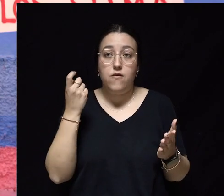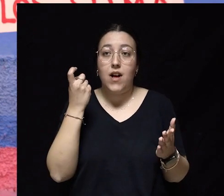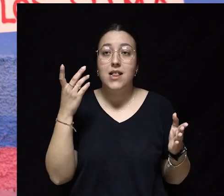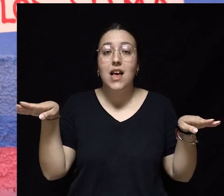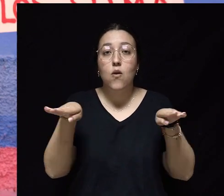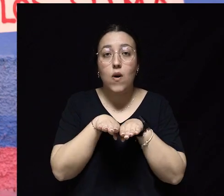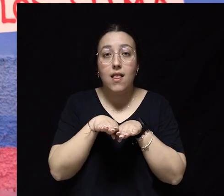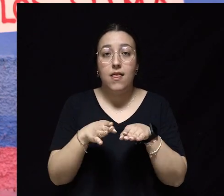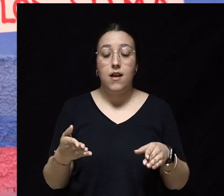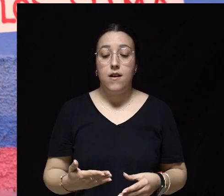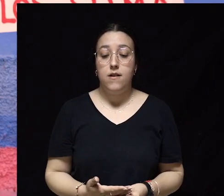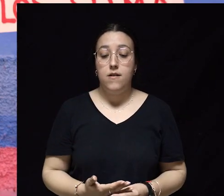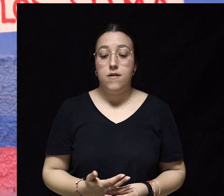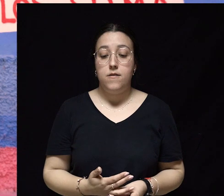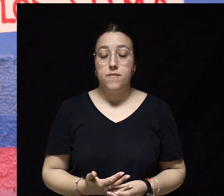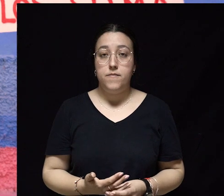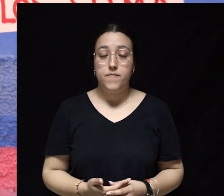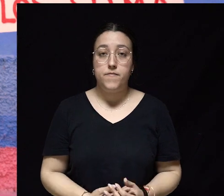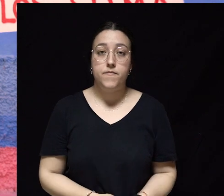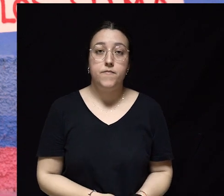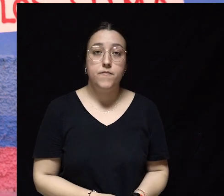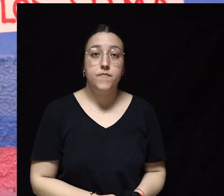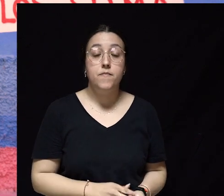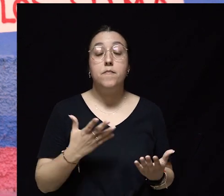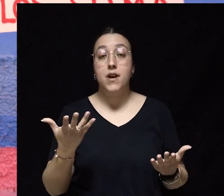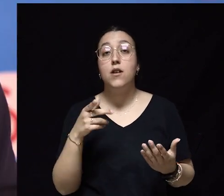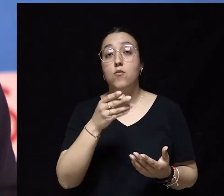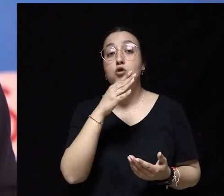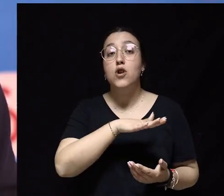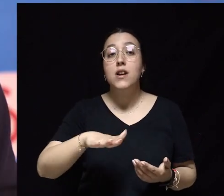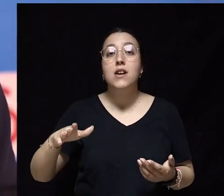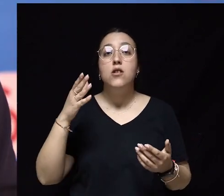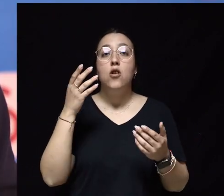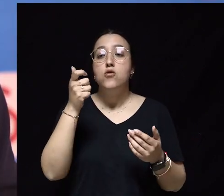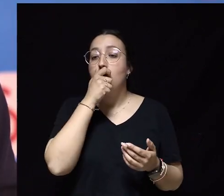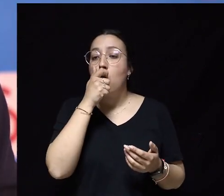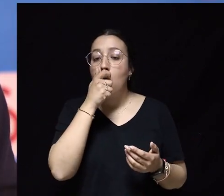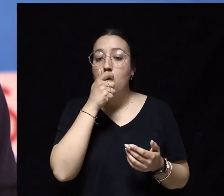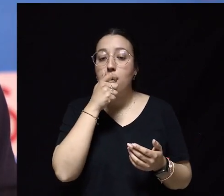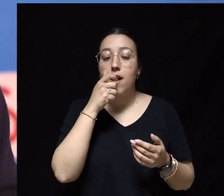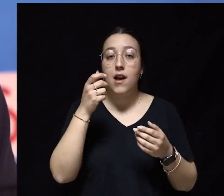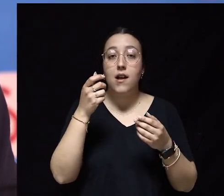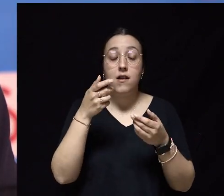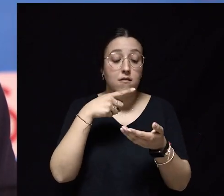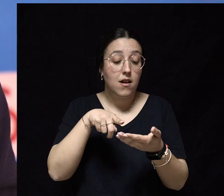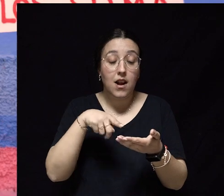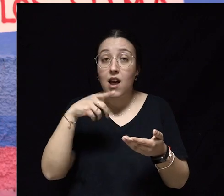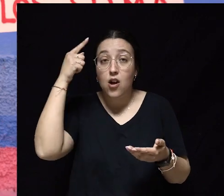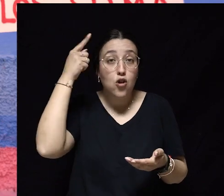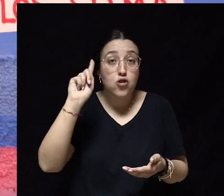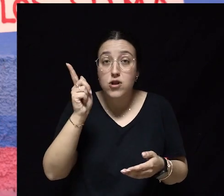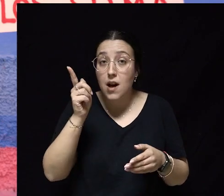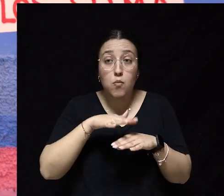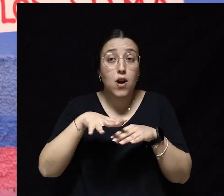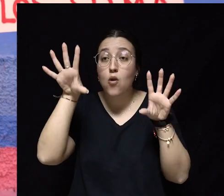gitanicos, gente de bien, ¿vale? Gente que tienen niños con 4 o 5 años que manejan móviles sin saber leer